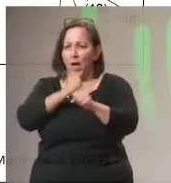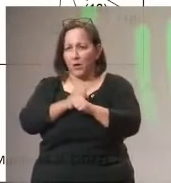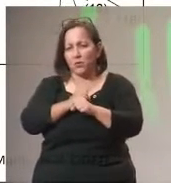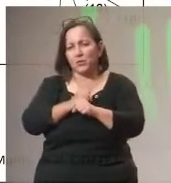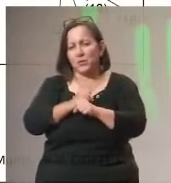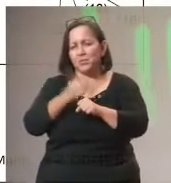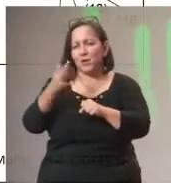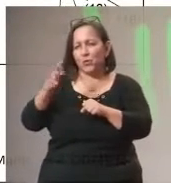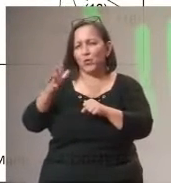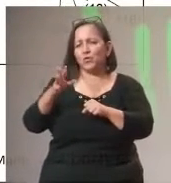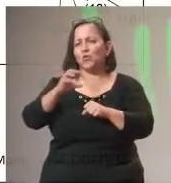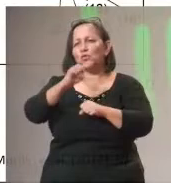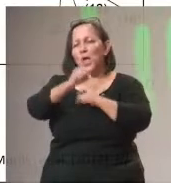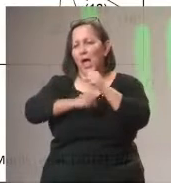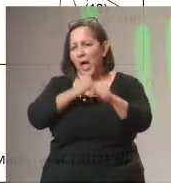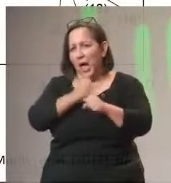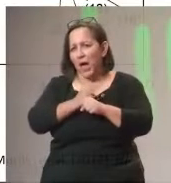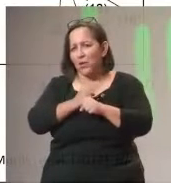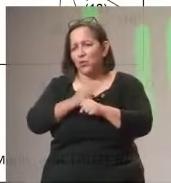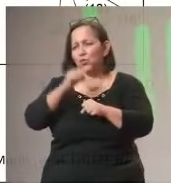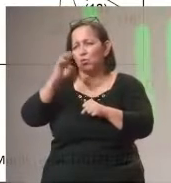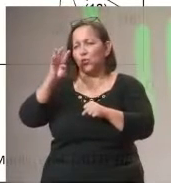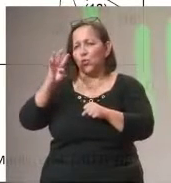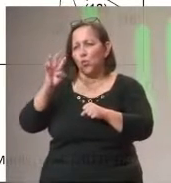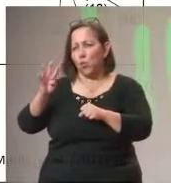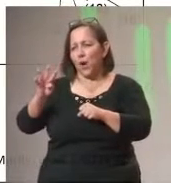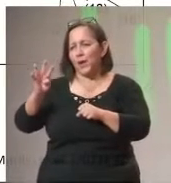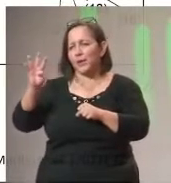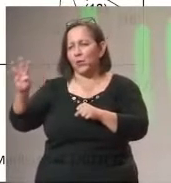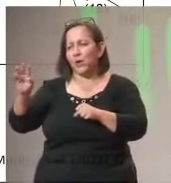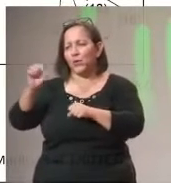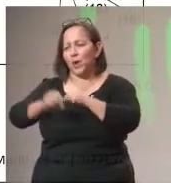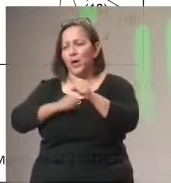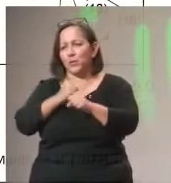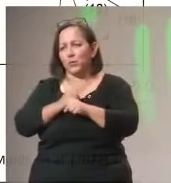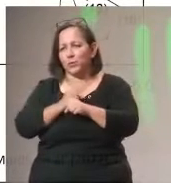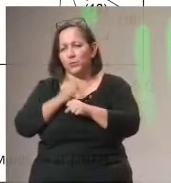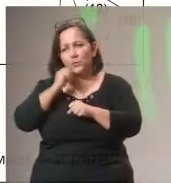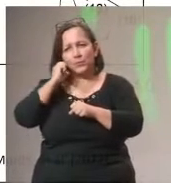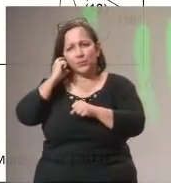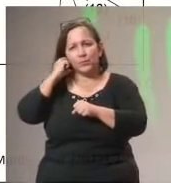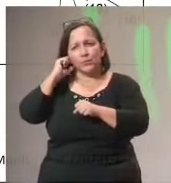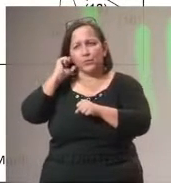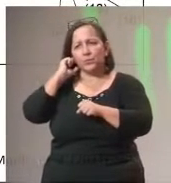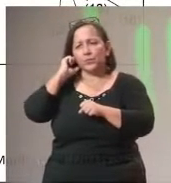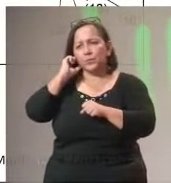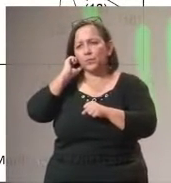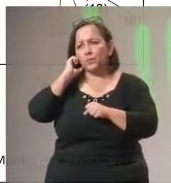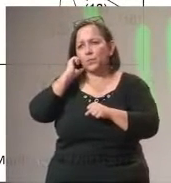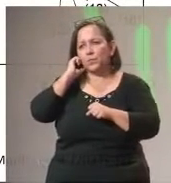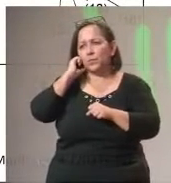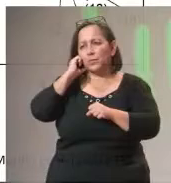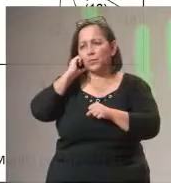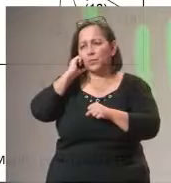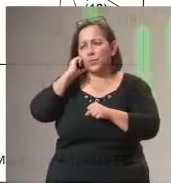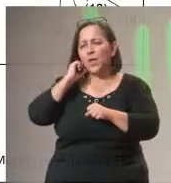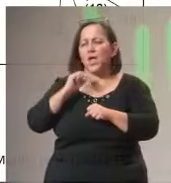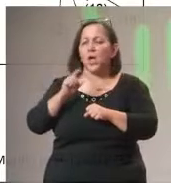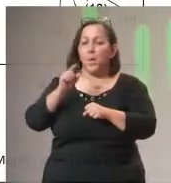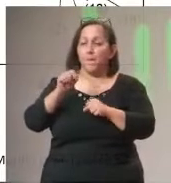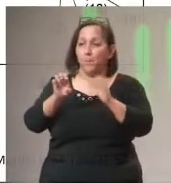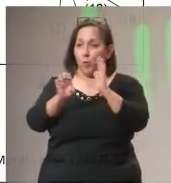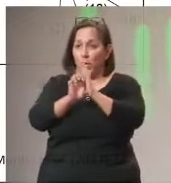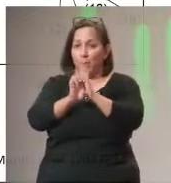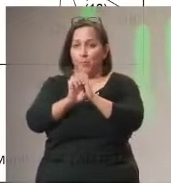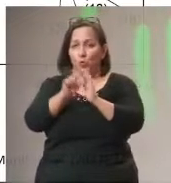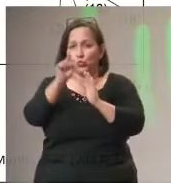agua. En Ojo de Agua el agua tiene 4 años. Entonces si usted se va a bañar al Ojo de Agua, sepa que se está bañando con un agua que posiblemente ha viajado en promedio como 4 años de